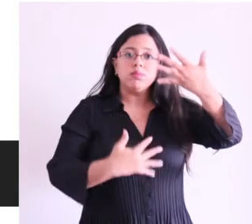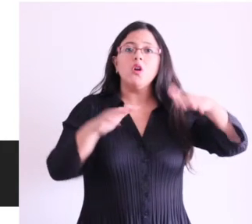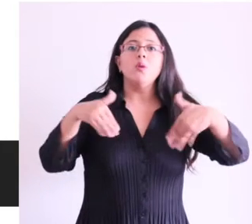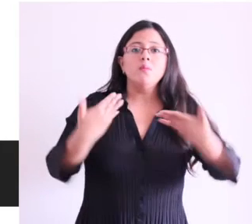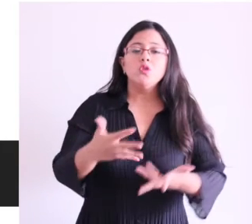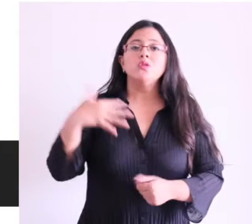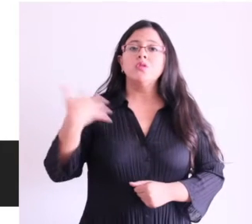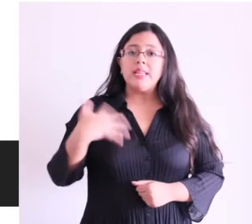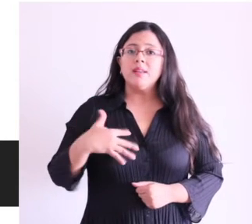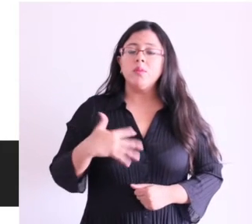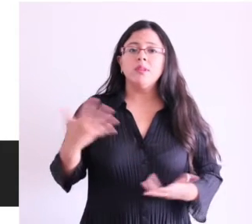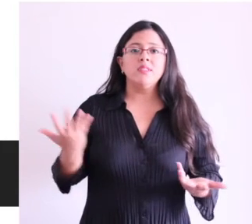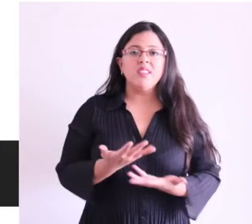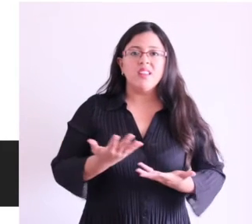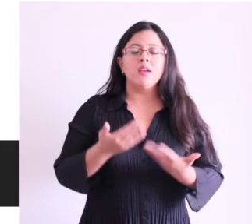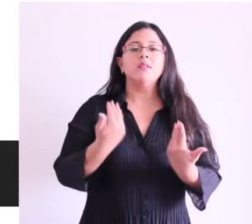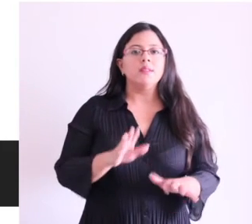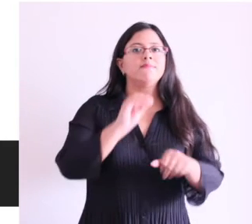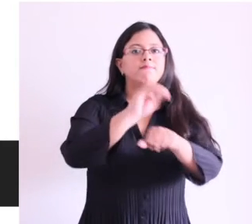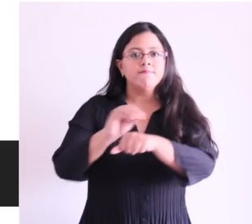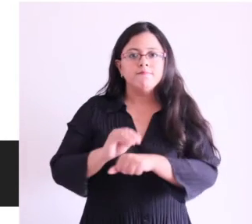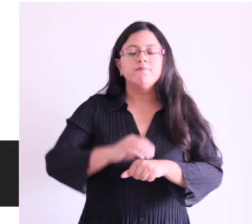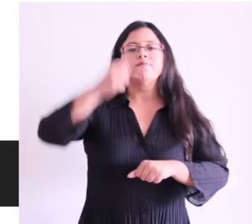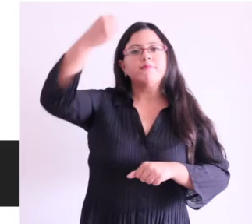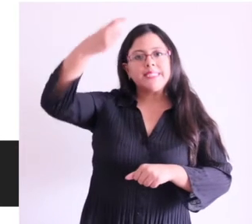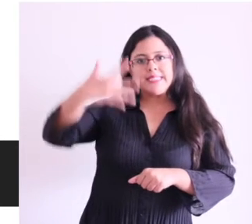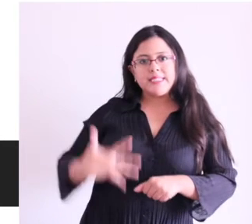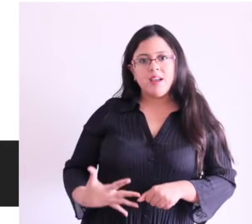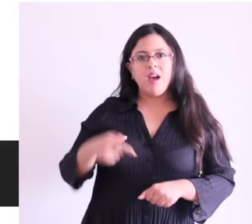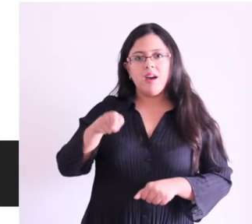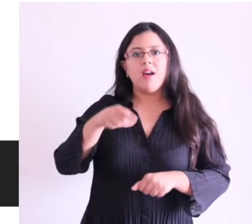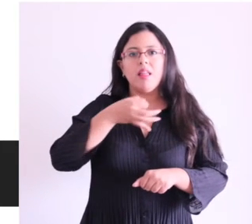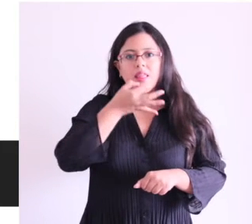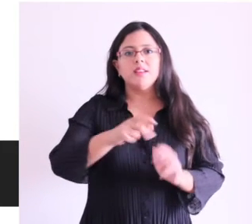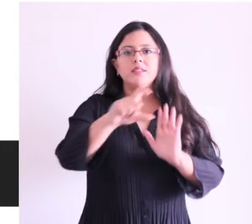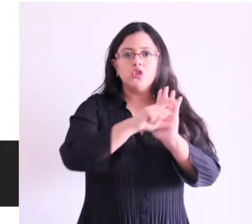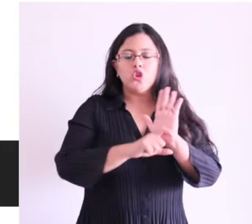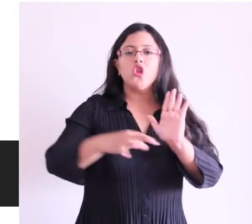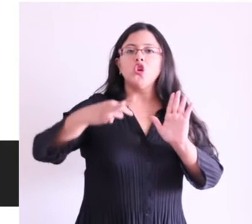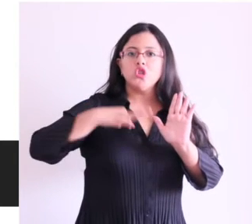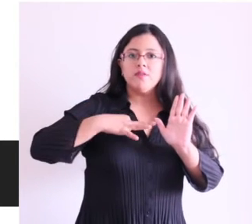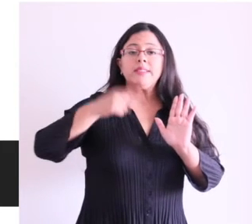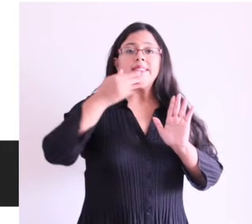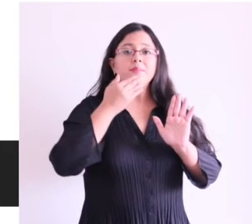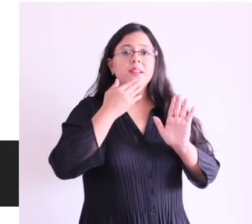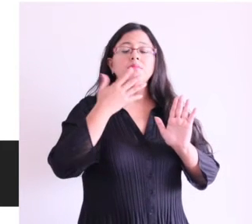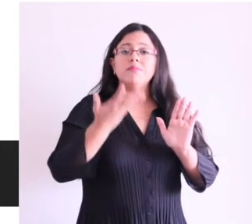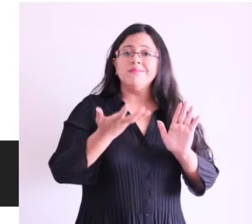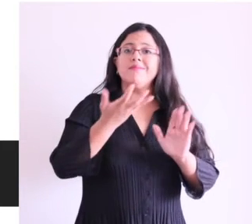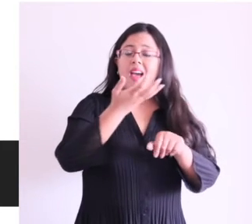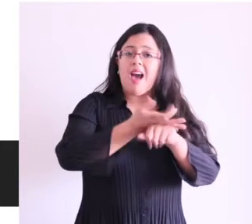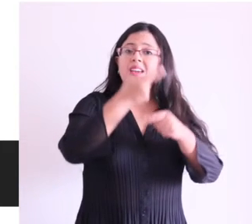eso que es sumamente relevante hacer mención a la clasificación establecida en el Código Civil, sin perjuicio de que